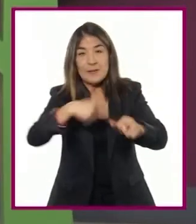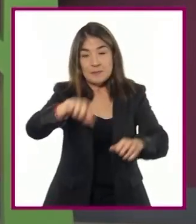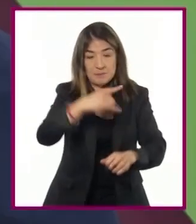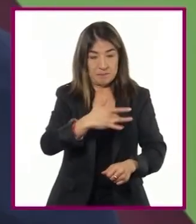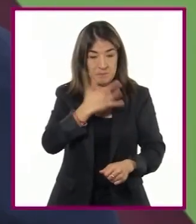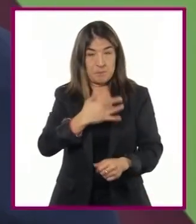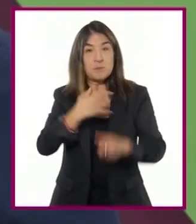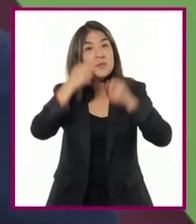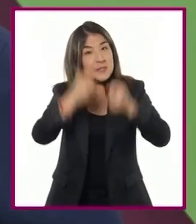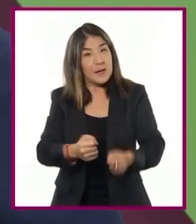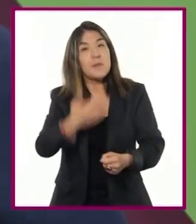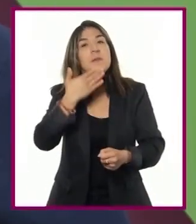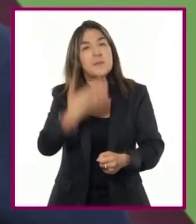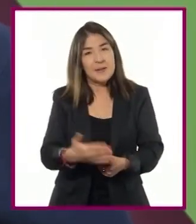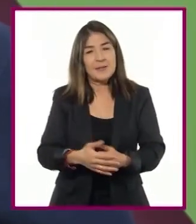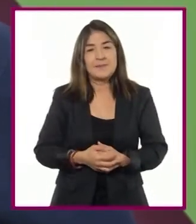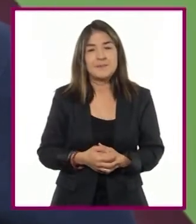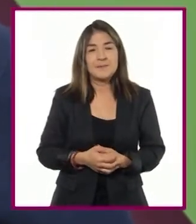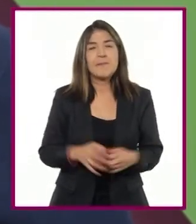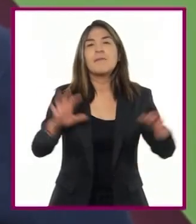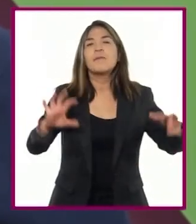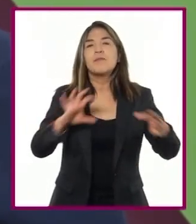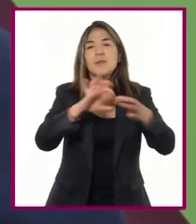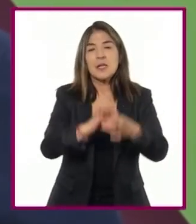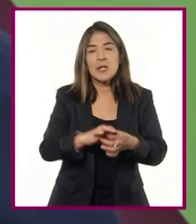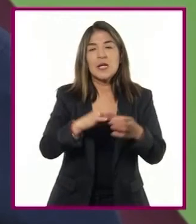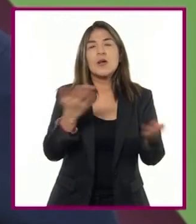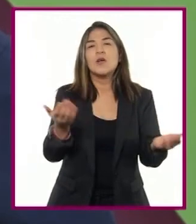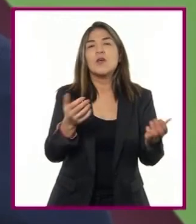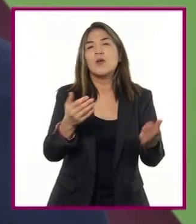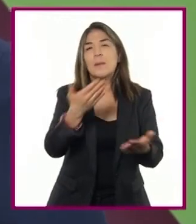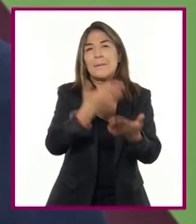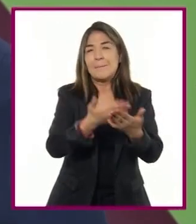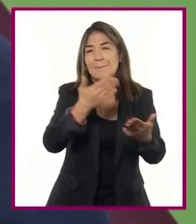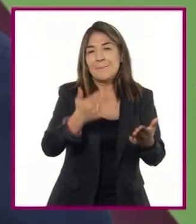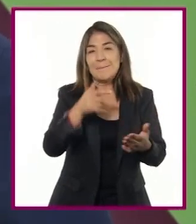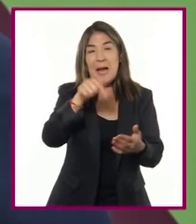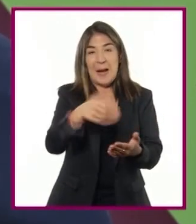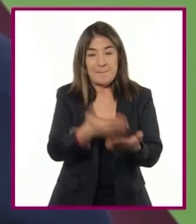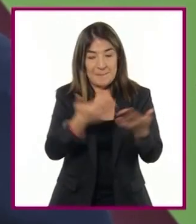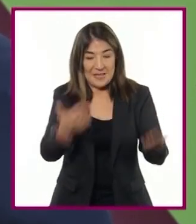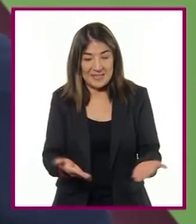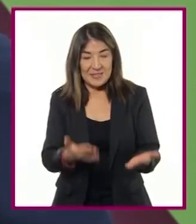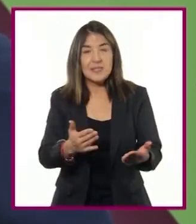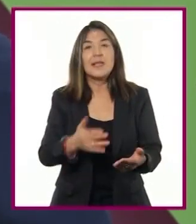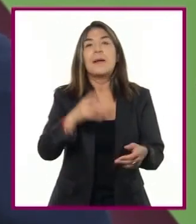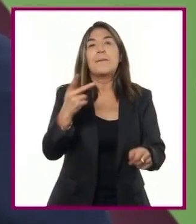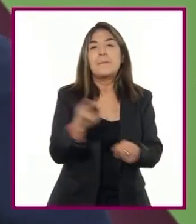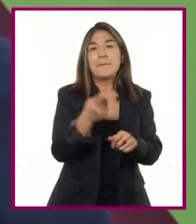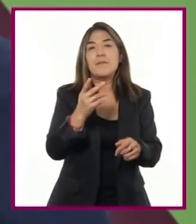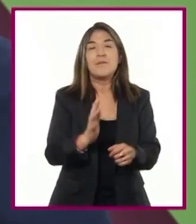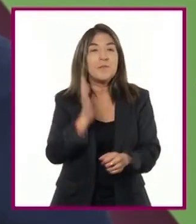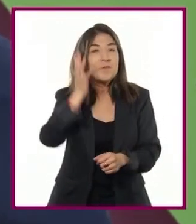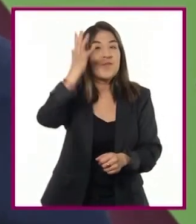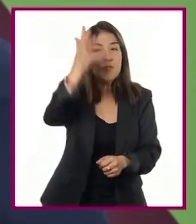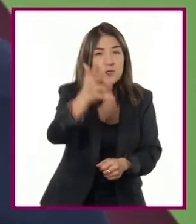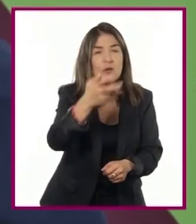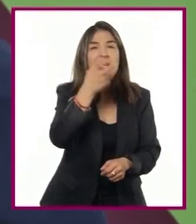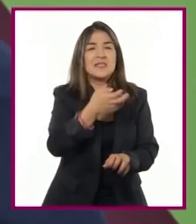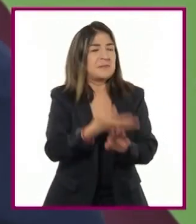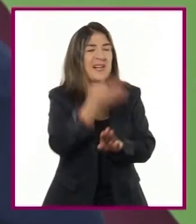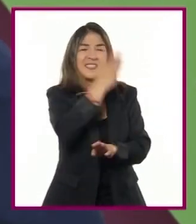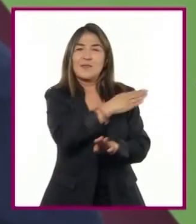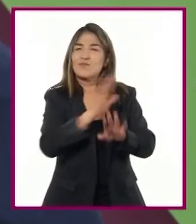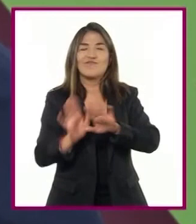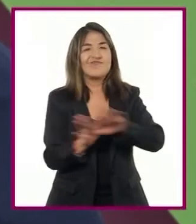necesidades. Está más relacionada con el presente y el futuro que con el pasado, y está más orientada hacia la forma en que las